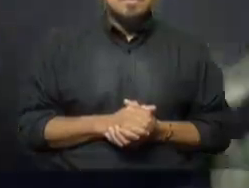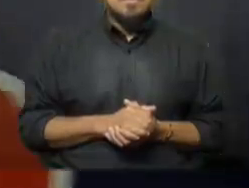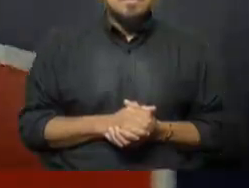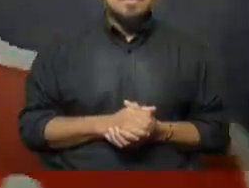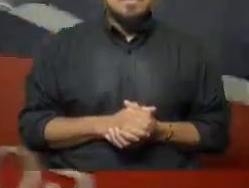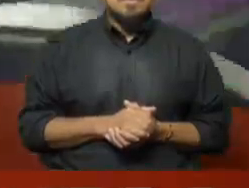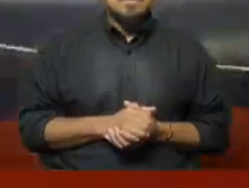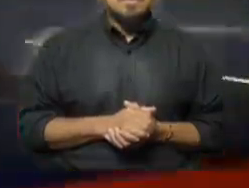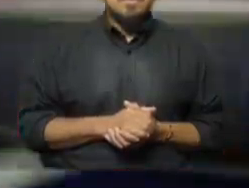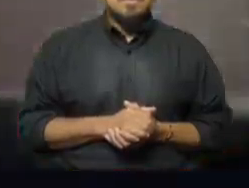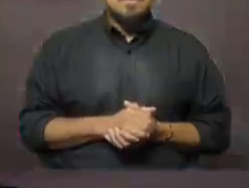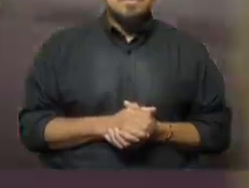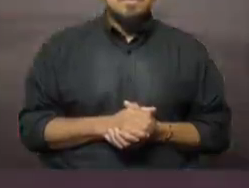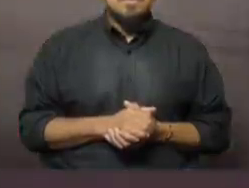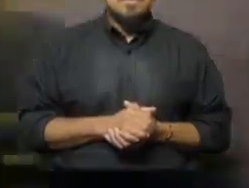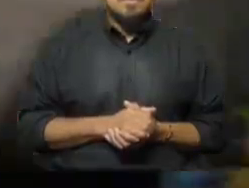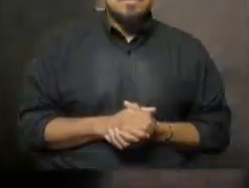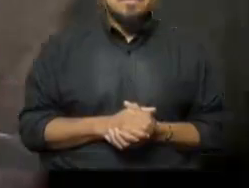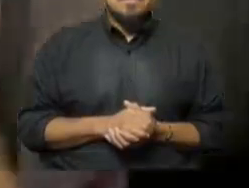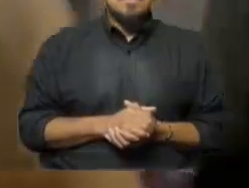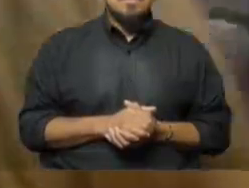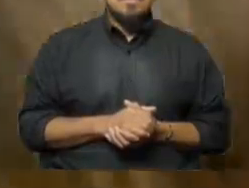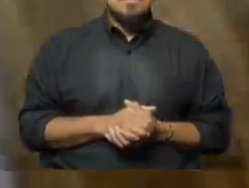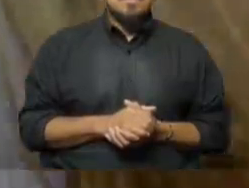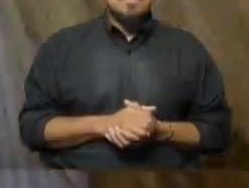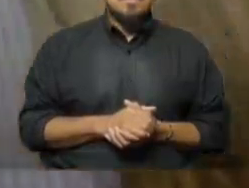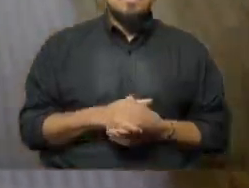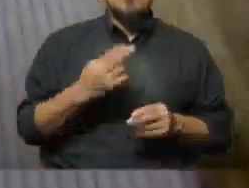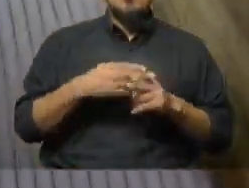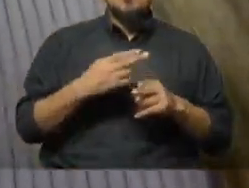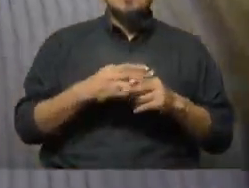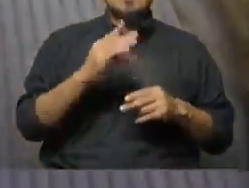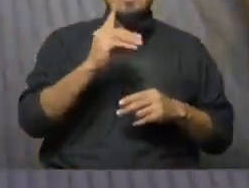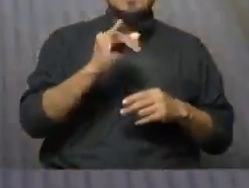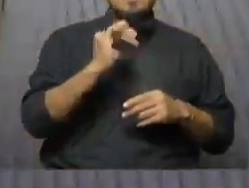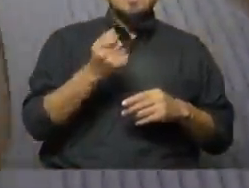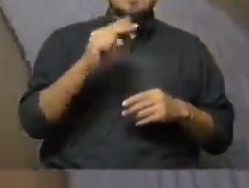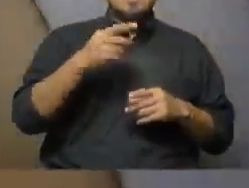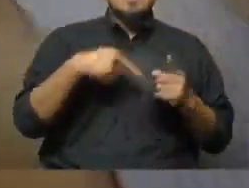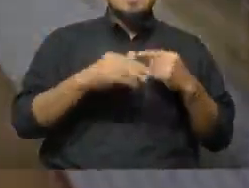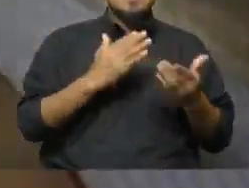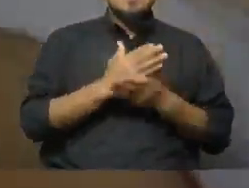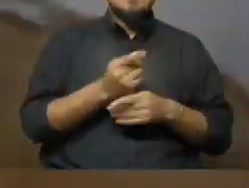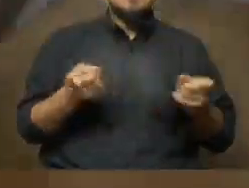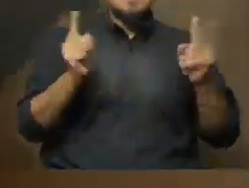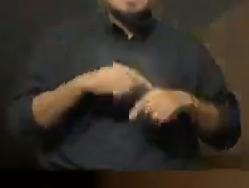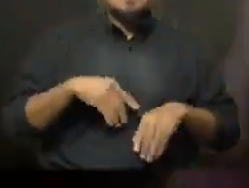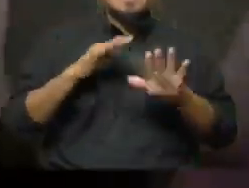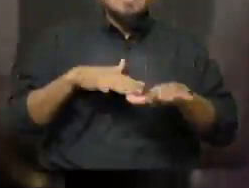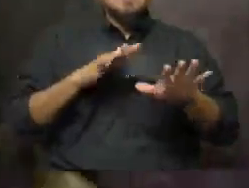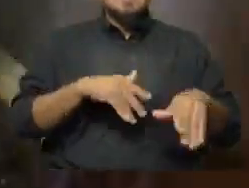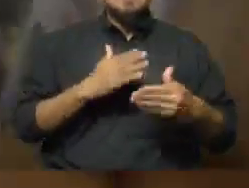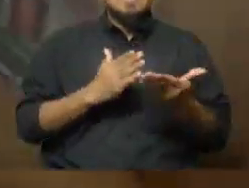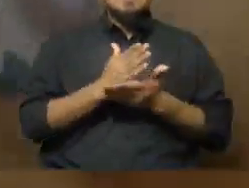Buenas, buenas, ¿cómo estás? ¿Cómo es tu nombre? Diana. ¿Siempre venís al desfile inaugural? Sí,